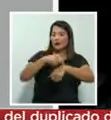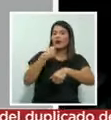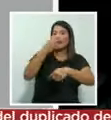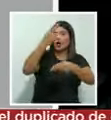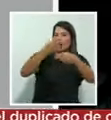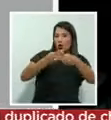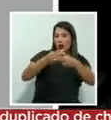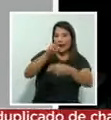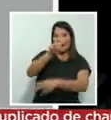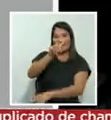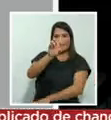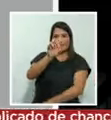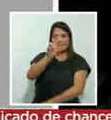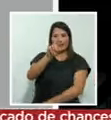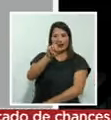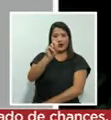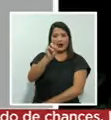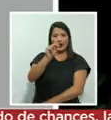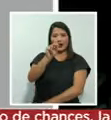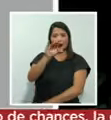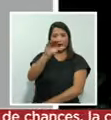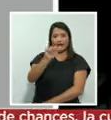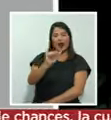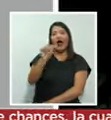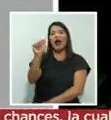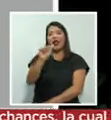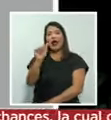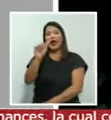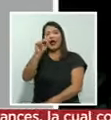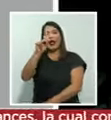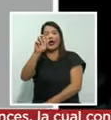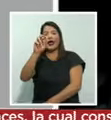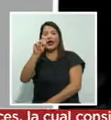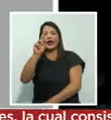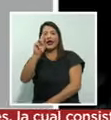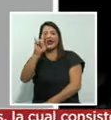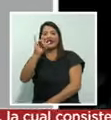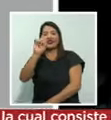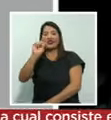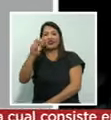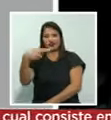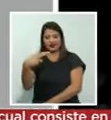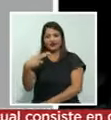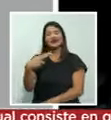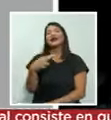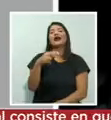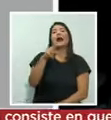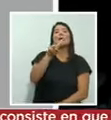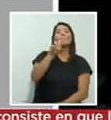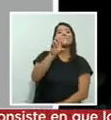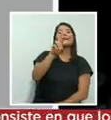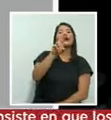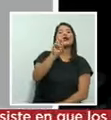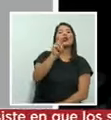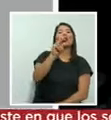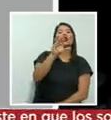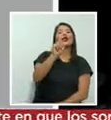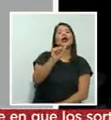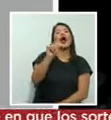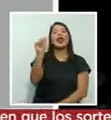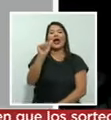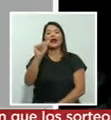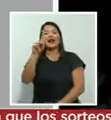y es Verónica Alejandra Kentish Harrett. Verónica Alejandra Kentish